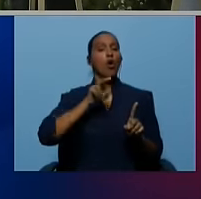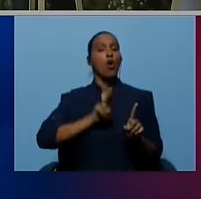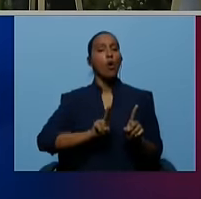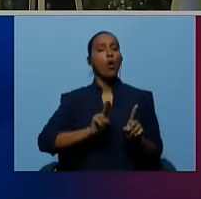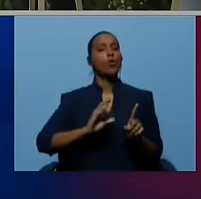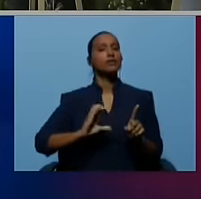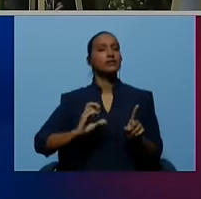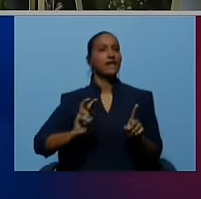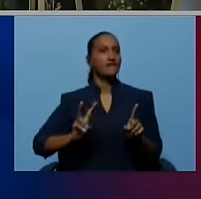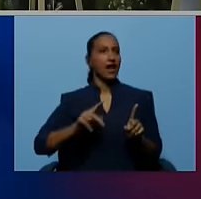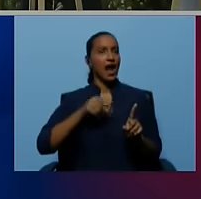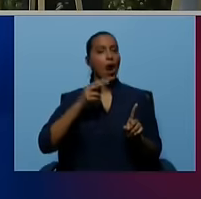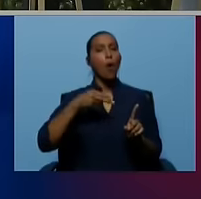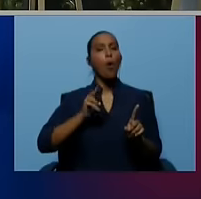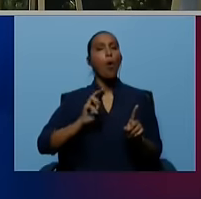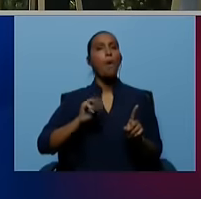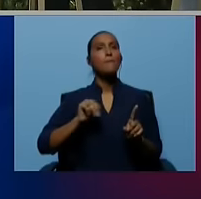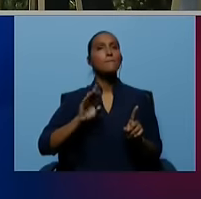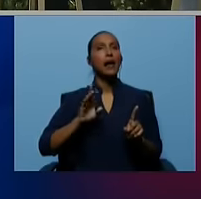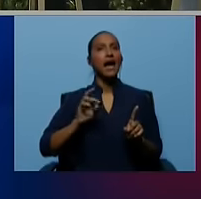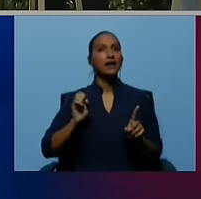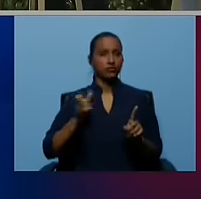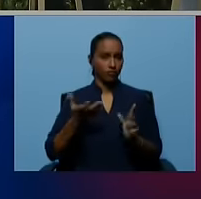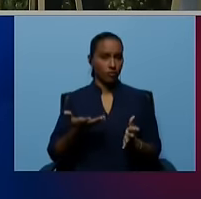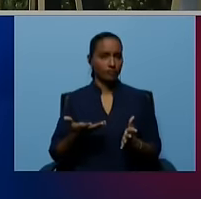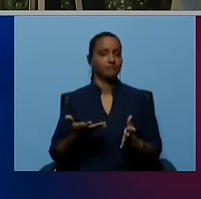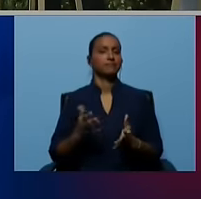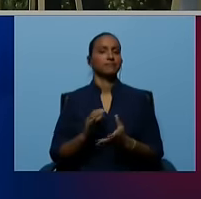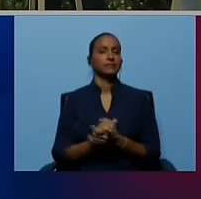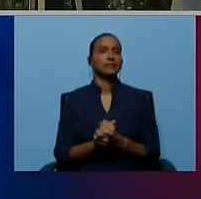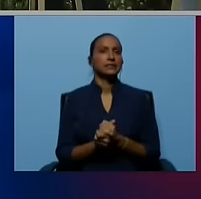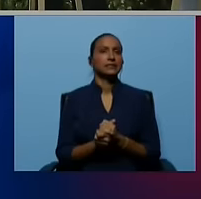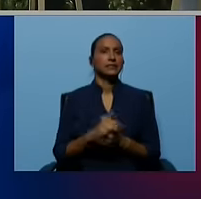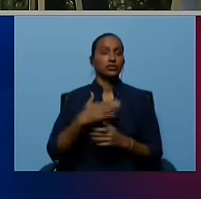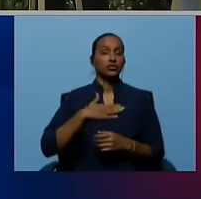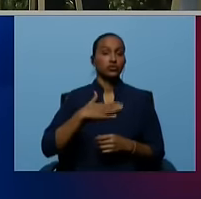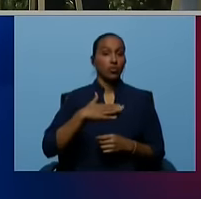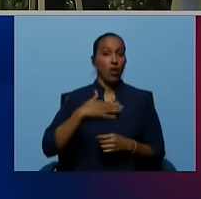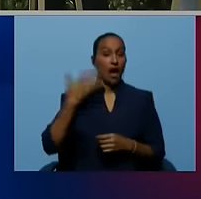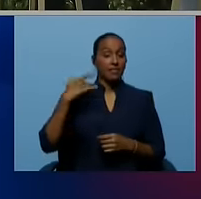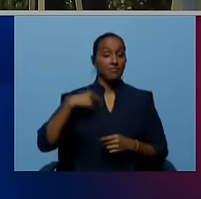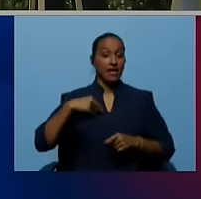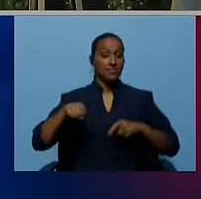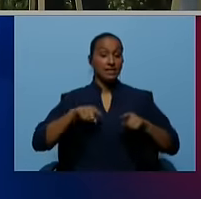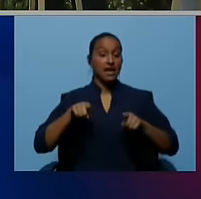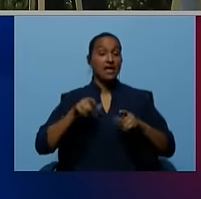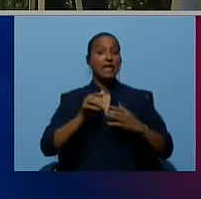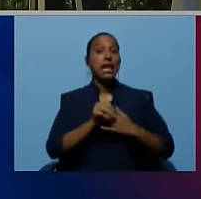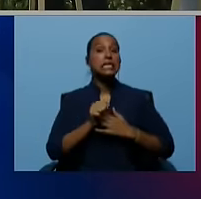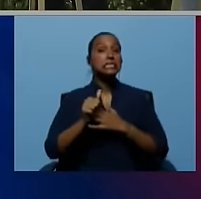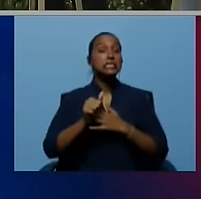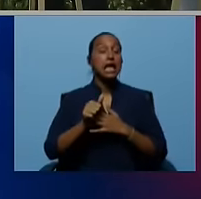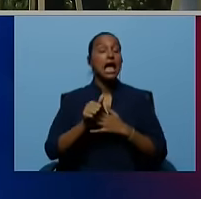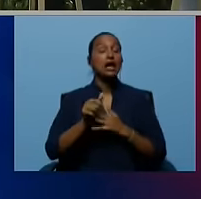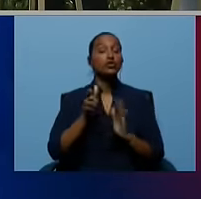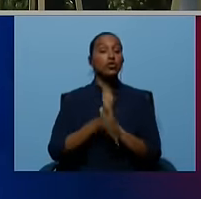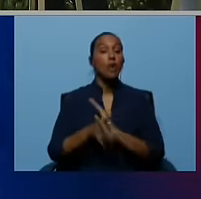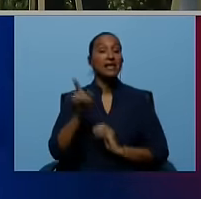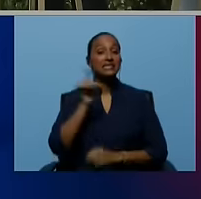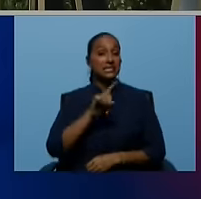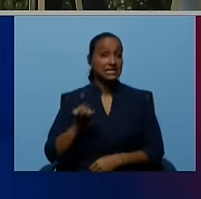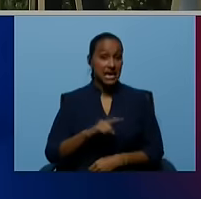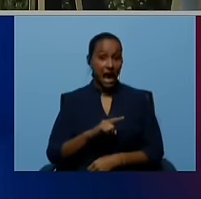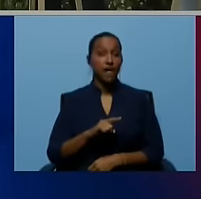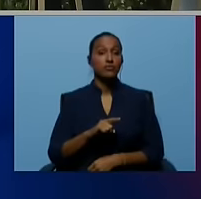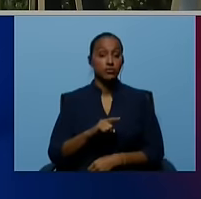padre, ¿verdad? De Ernesto. Yo era un dirigente sindical, un muchacho, y teníamos movimientos sociales en